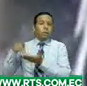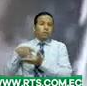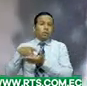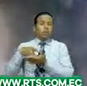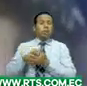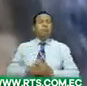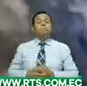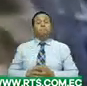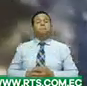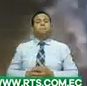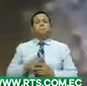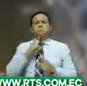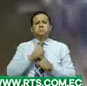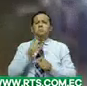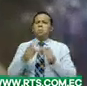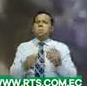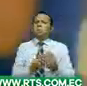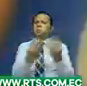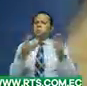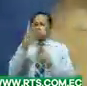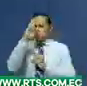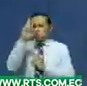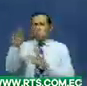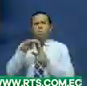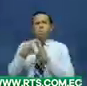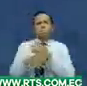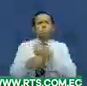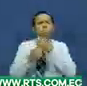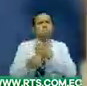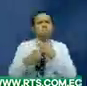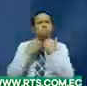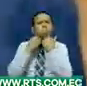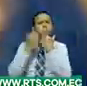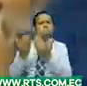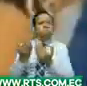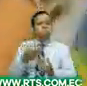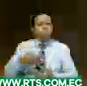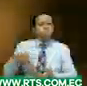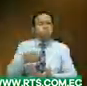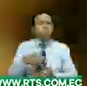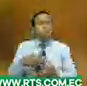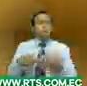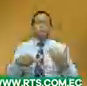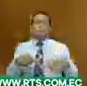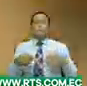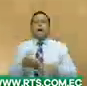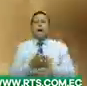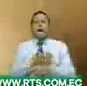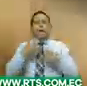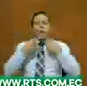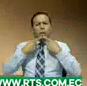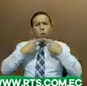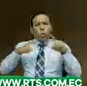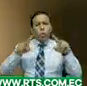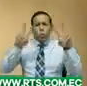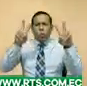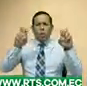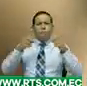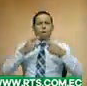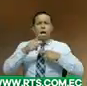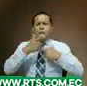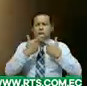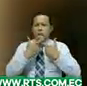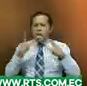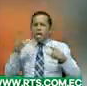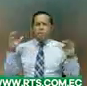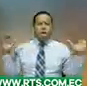del incumplimiento ciudadano de las normas de seguridad, a pesar de haber suspendido los eventos públicos, el COE Nacional exhorta a los GATS cantonales